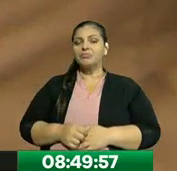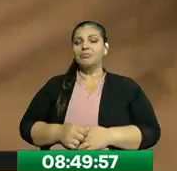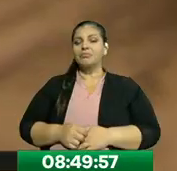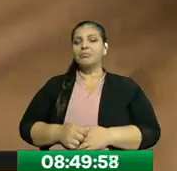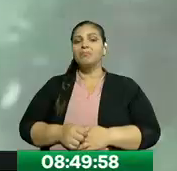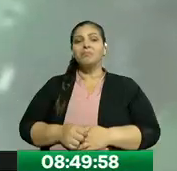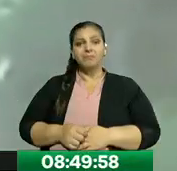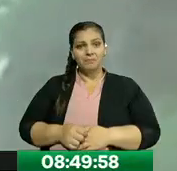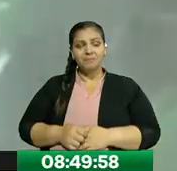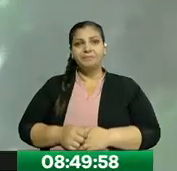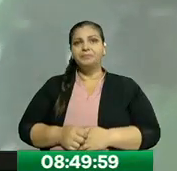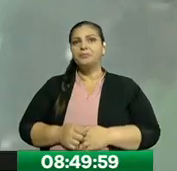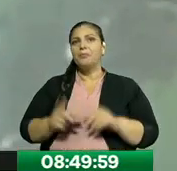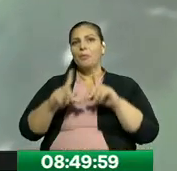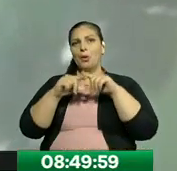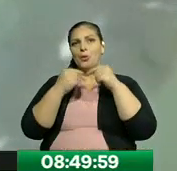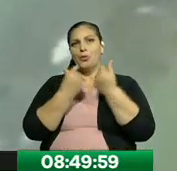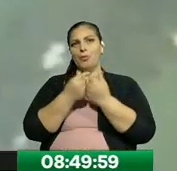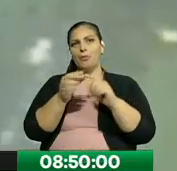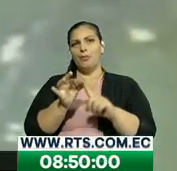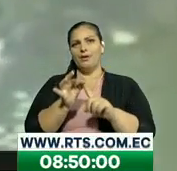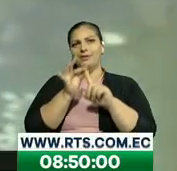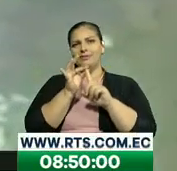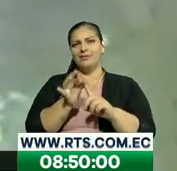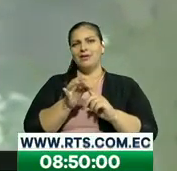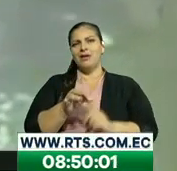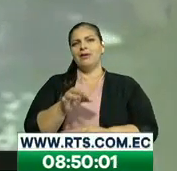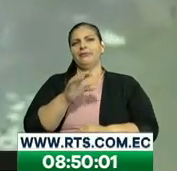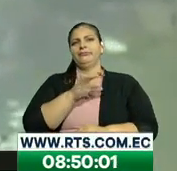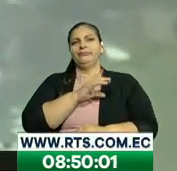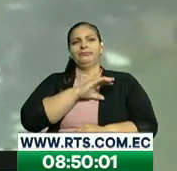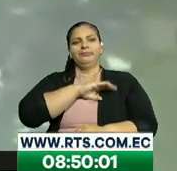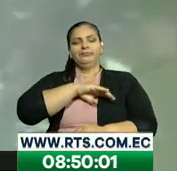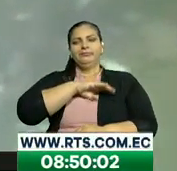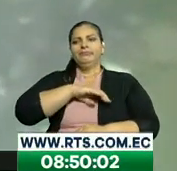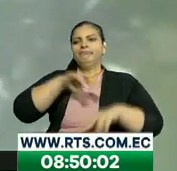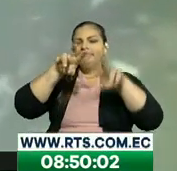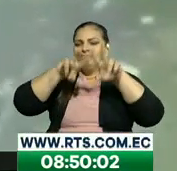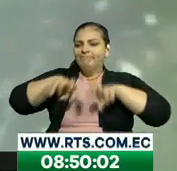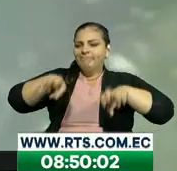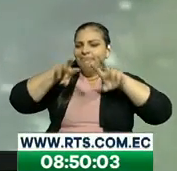investigado por la unidad CIPROVAC de la Policía Nacional, informó Adriana Peralta.